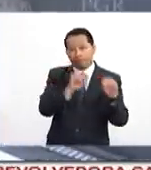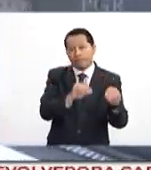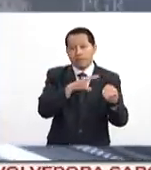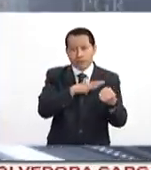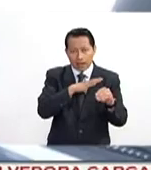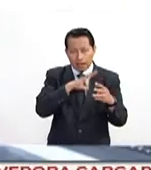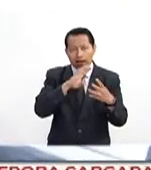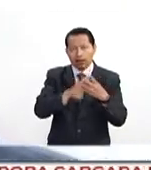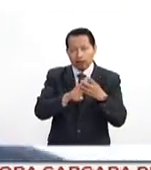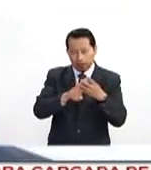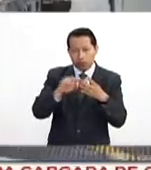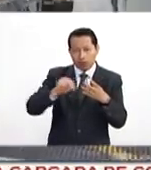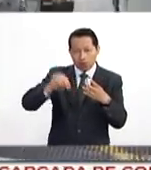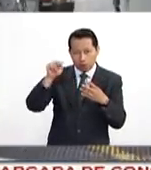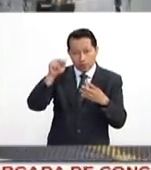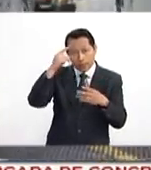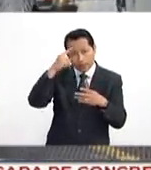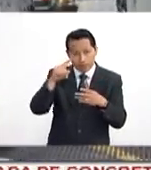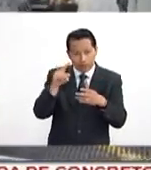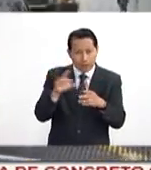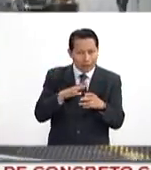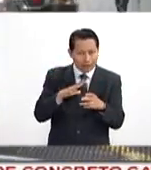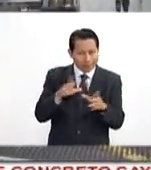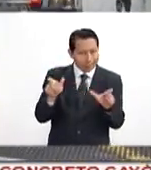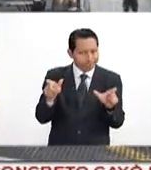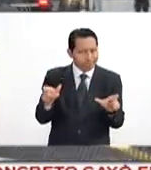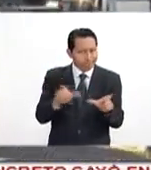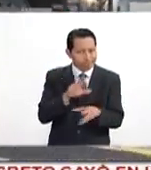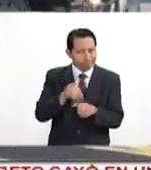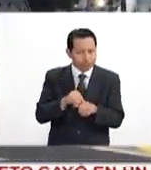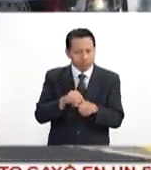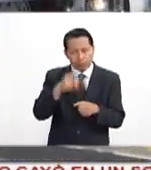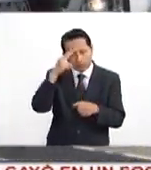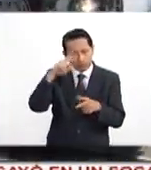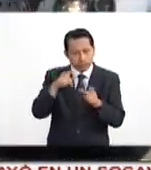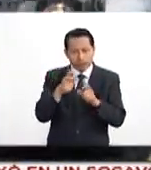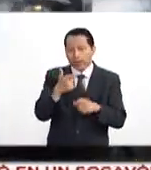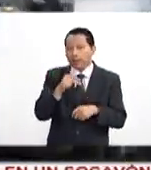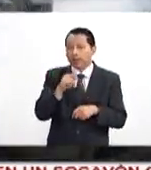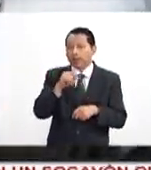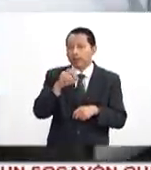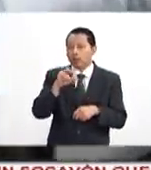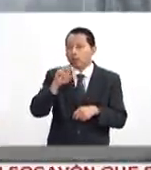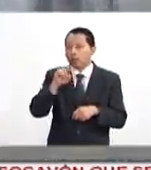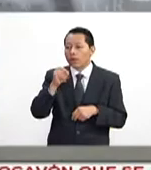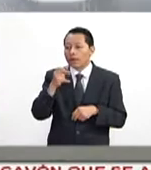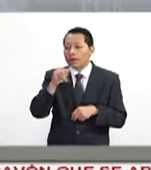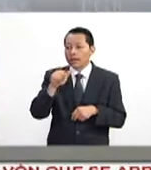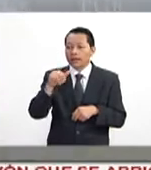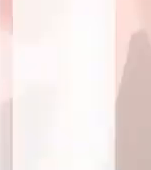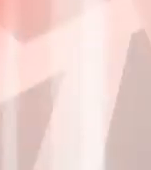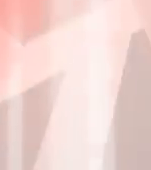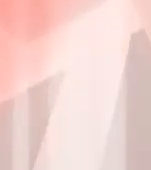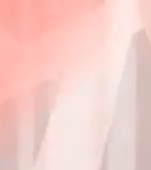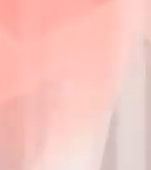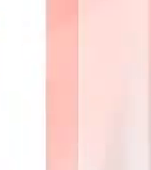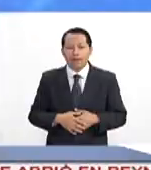norte bajo un importante dispositivo de seguridad. Para México al Día, Gilberto Rodríguez Monroy.